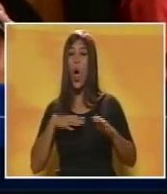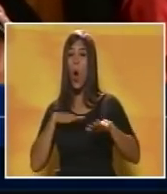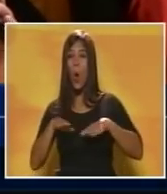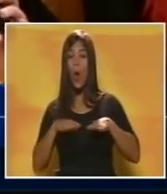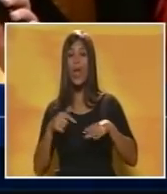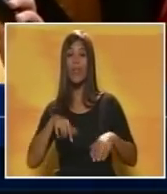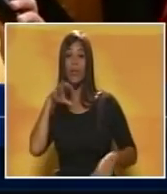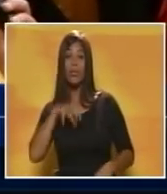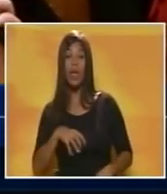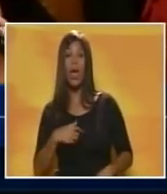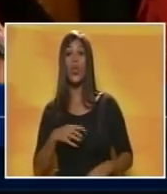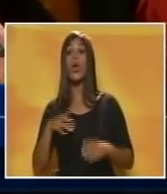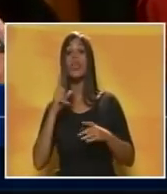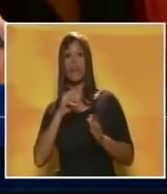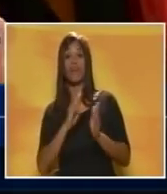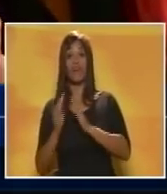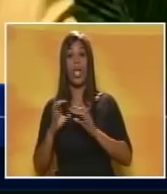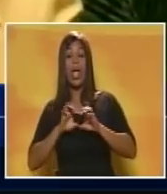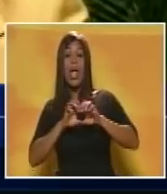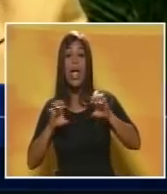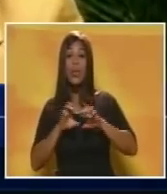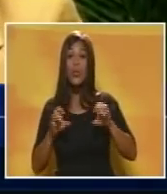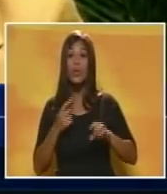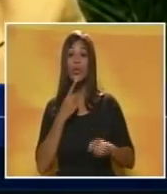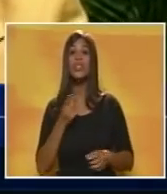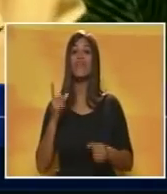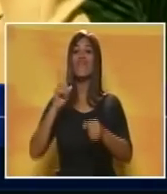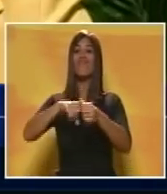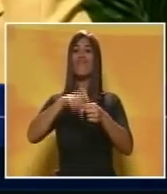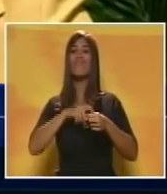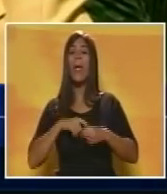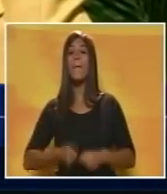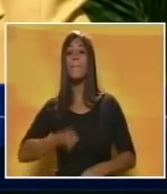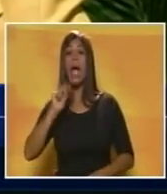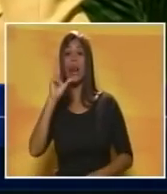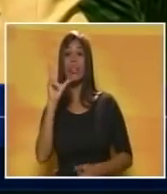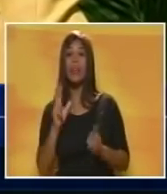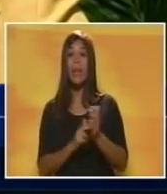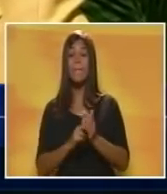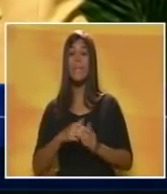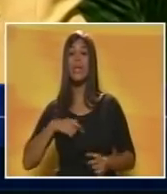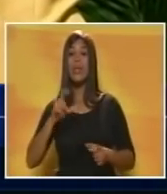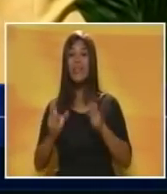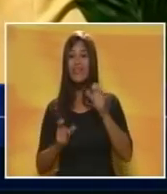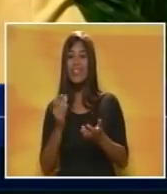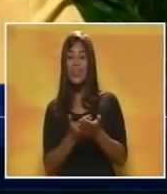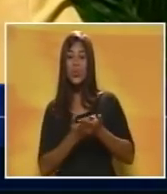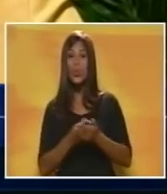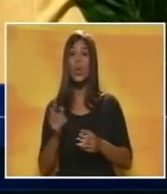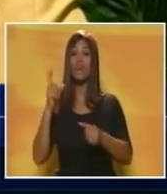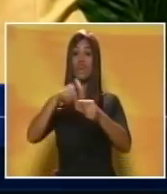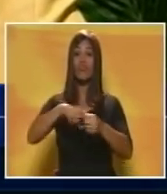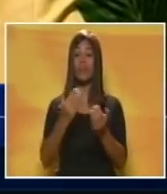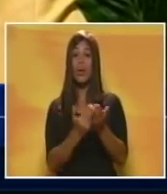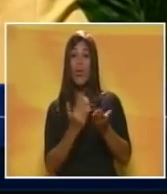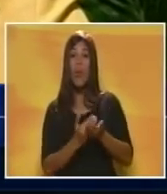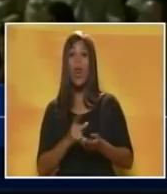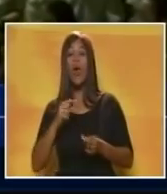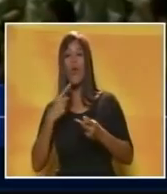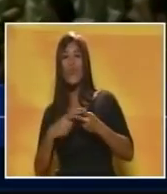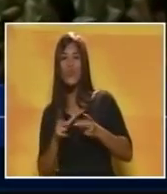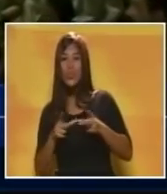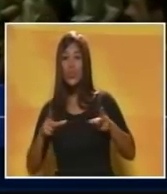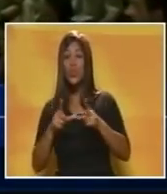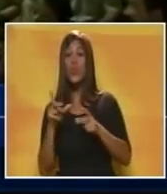materia educativa, Godoy resaltó logros como la incorporación de más de 3.000 alumnos a la matrícula escolar, la inauguración del complejo educativo